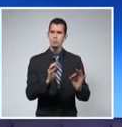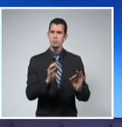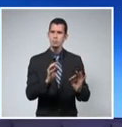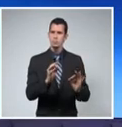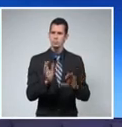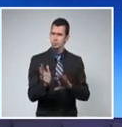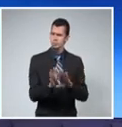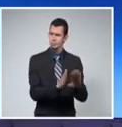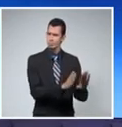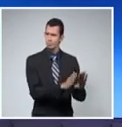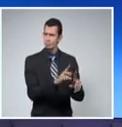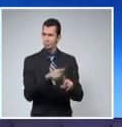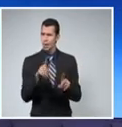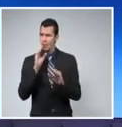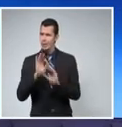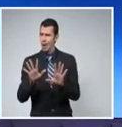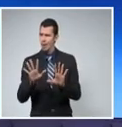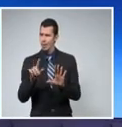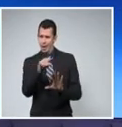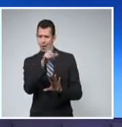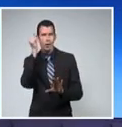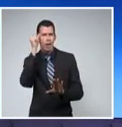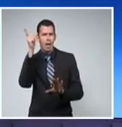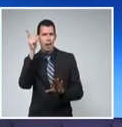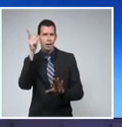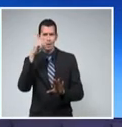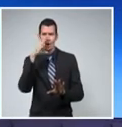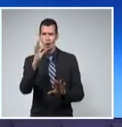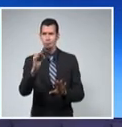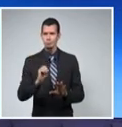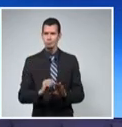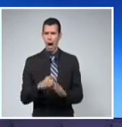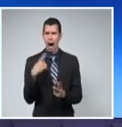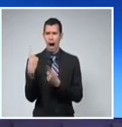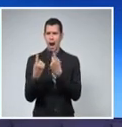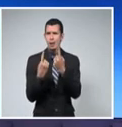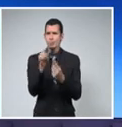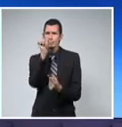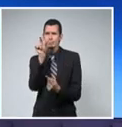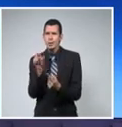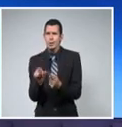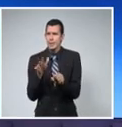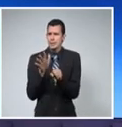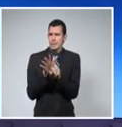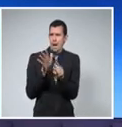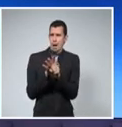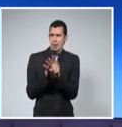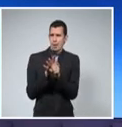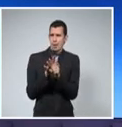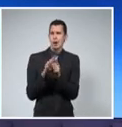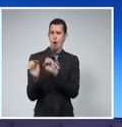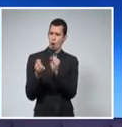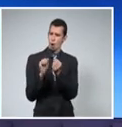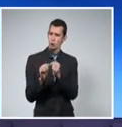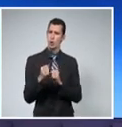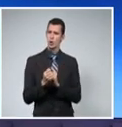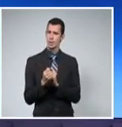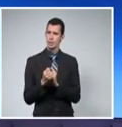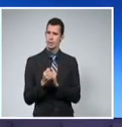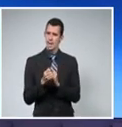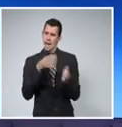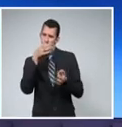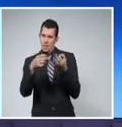nada más y nada menos, los escriben en las Fuerzas Armadas de los Estados Unidos. Algunos de estos manuales están públicos en Internet,